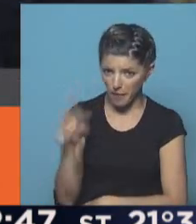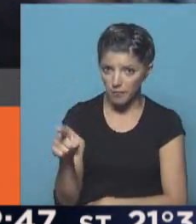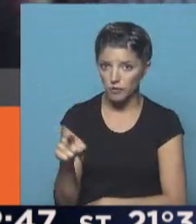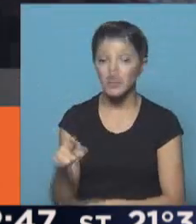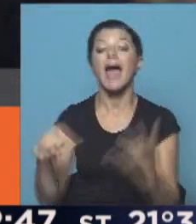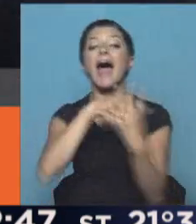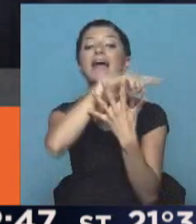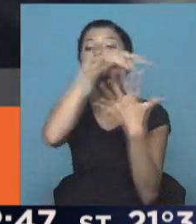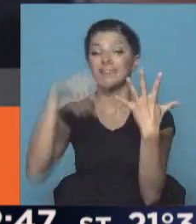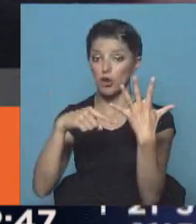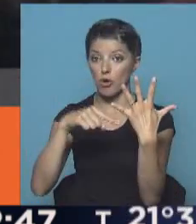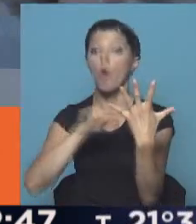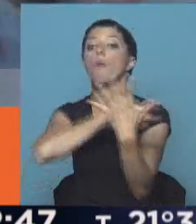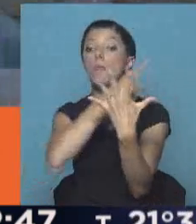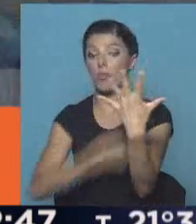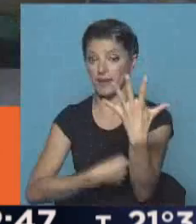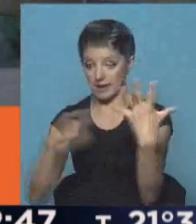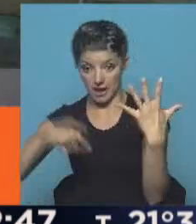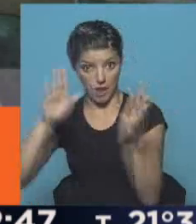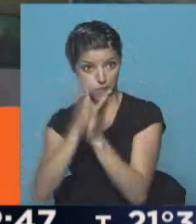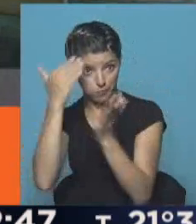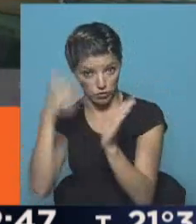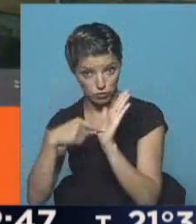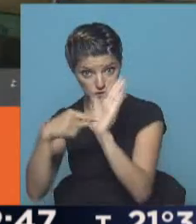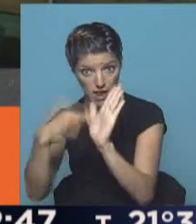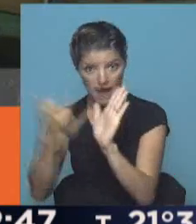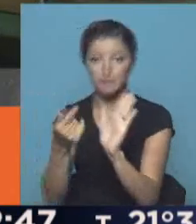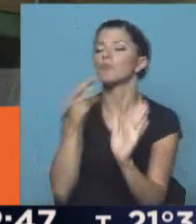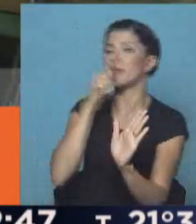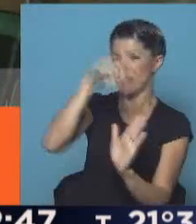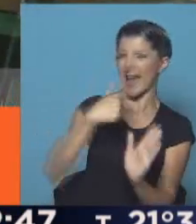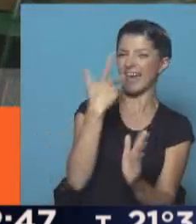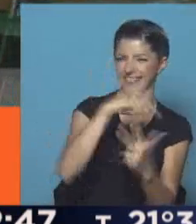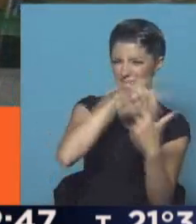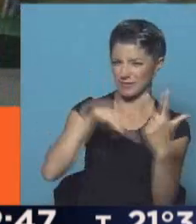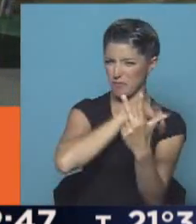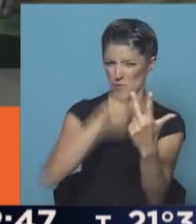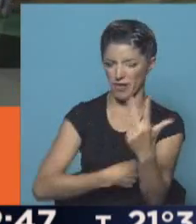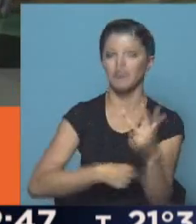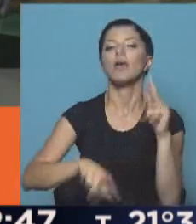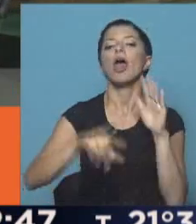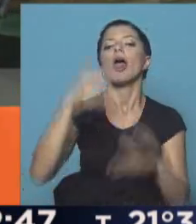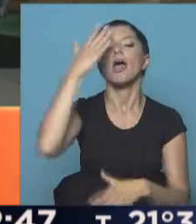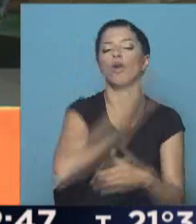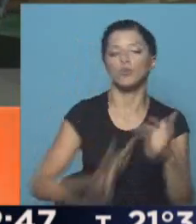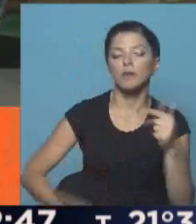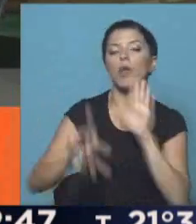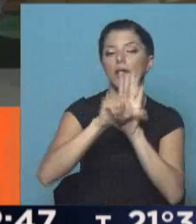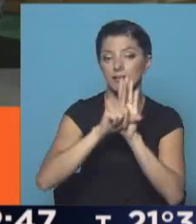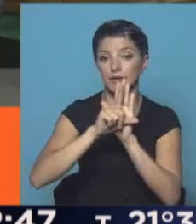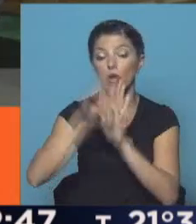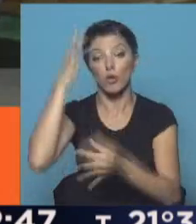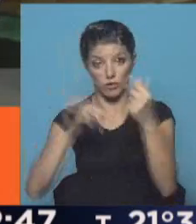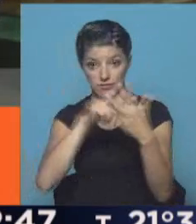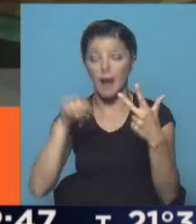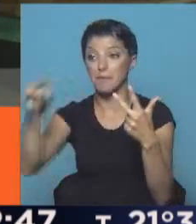5 poderes planteados por la Constitución, que aparte de los 3 que tenemos nosotros aquí, ejecutivo, legislativo y judicial, se agrega